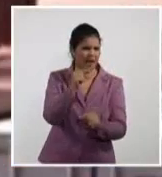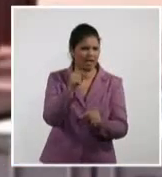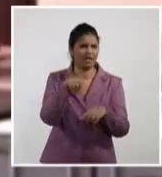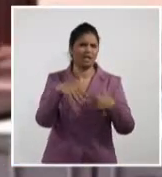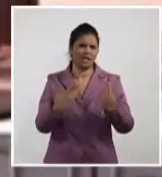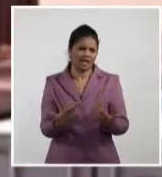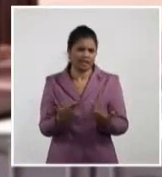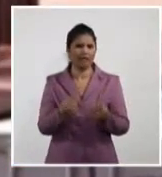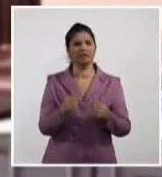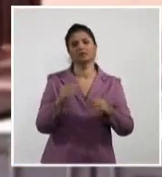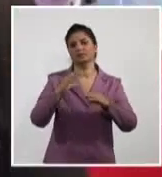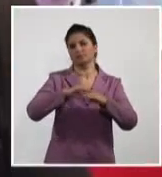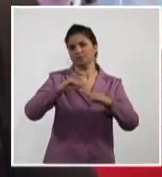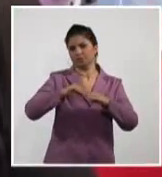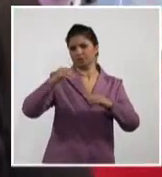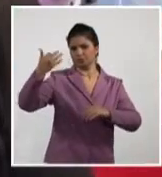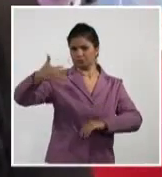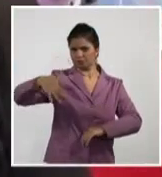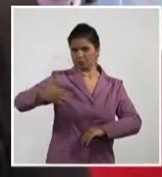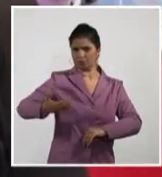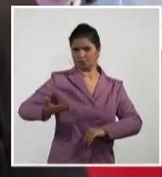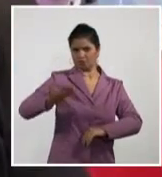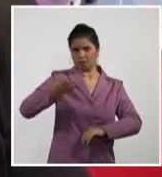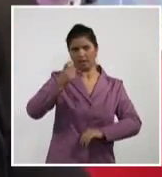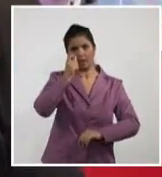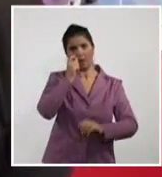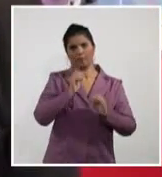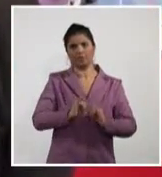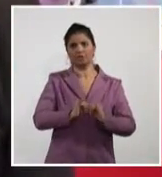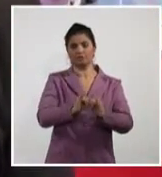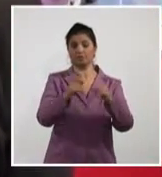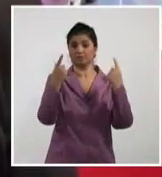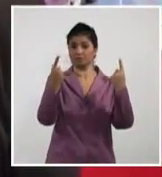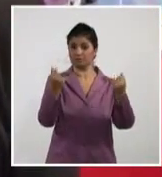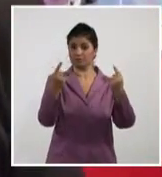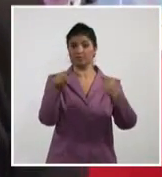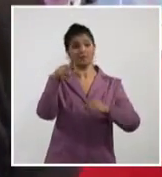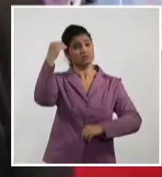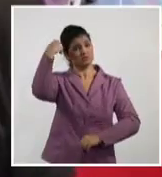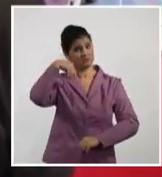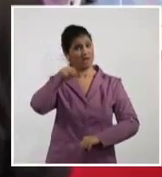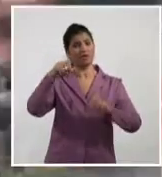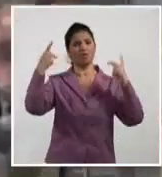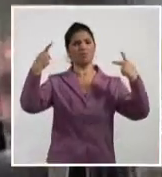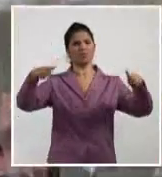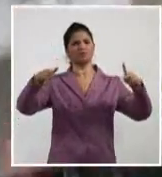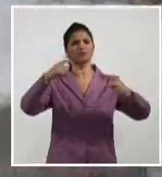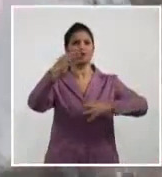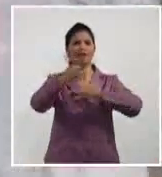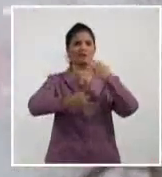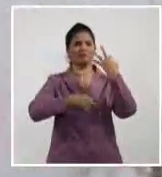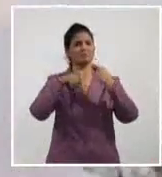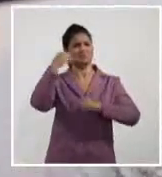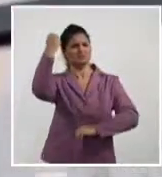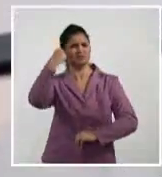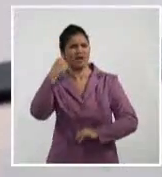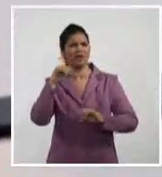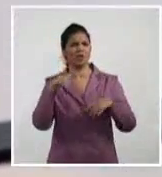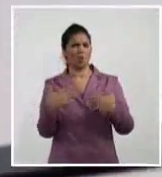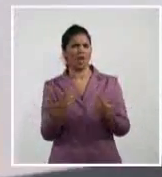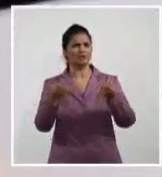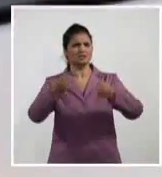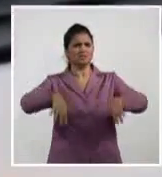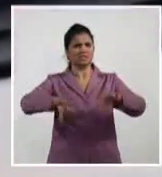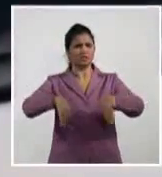capital. Expertos como el economista argentino Julio Gambina tienen claro cuán obsoleto resulta